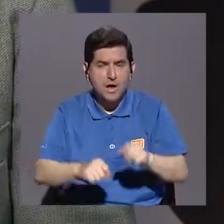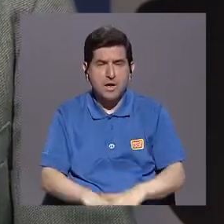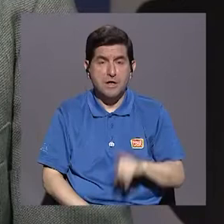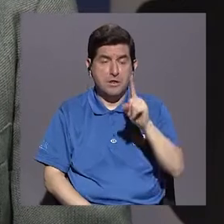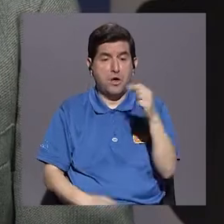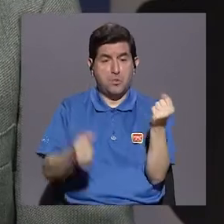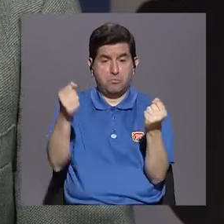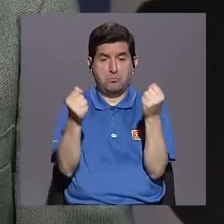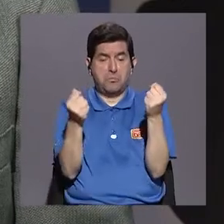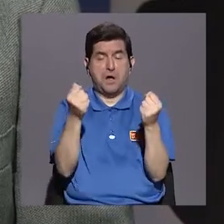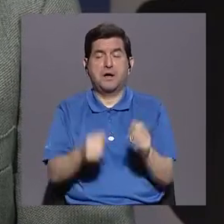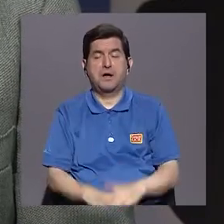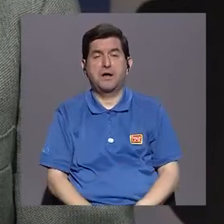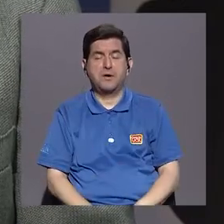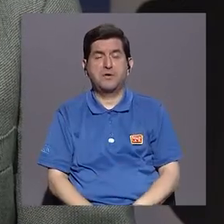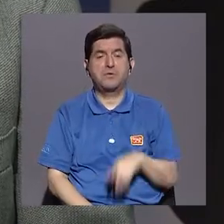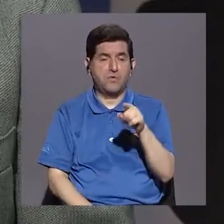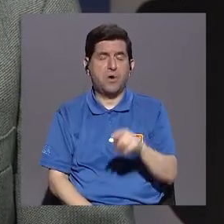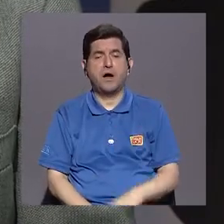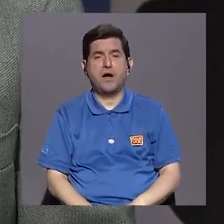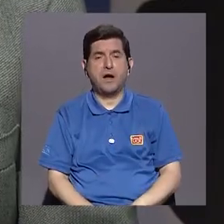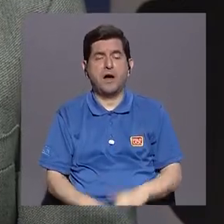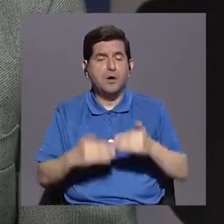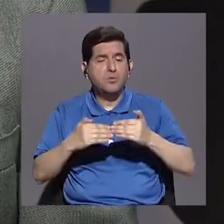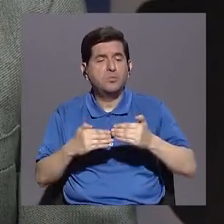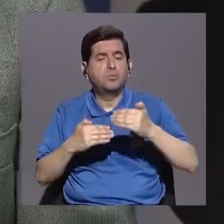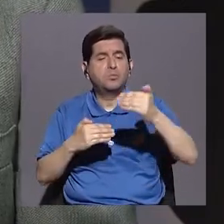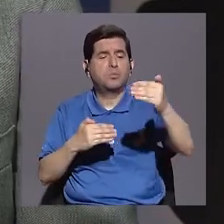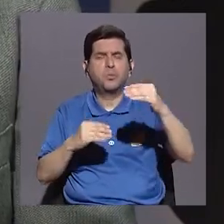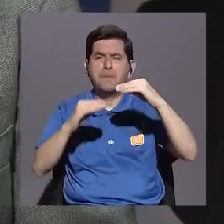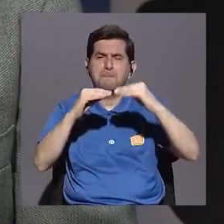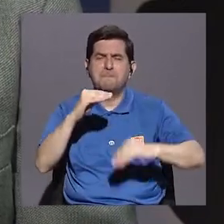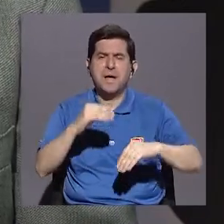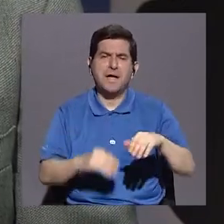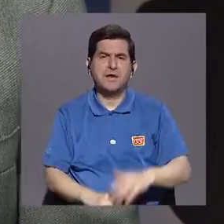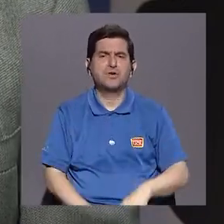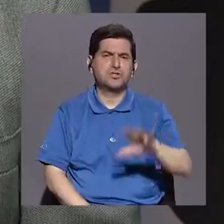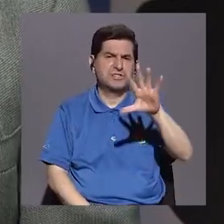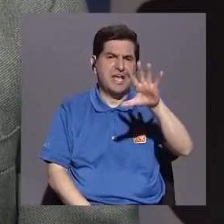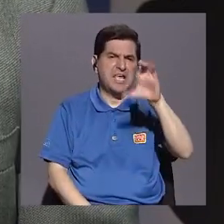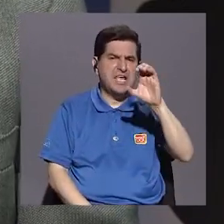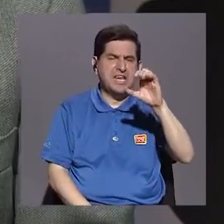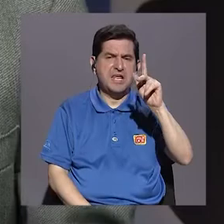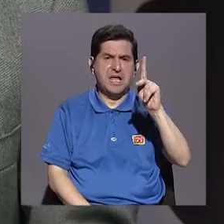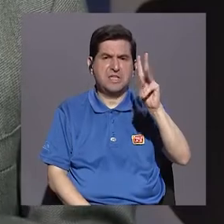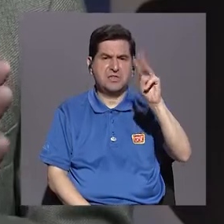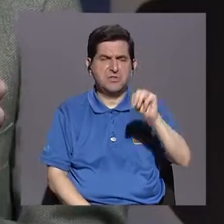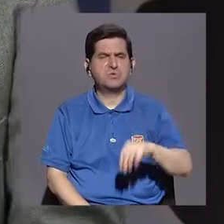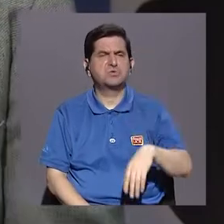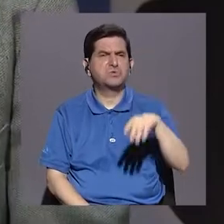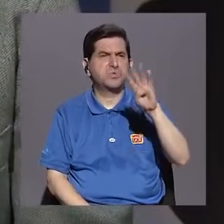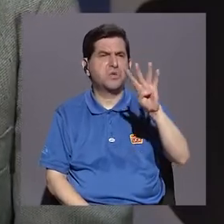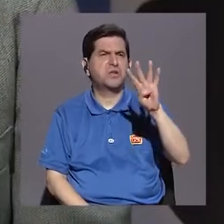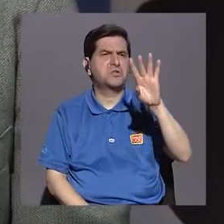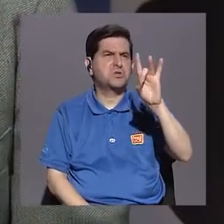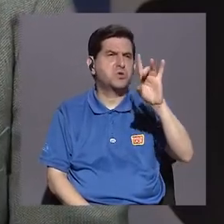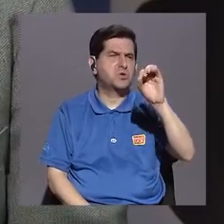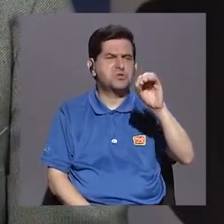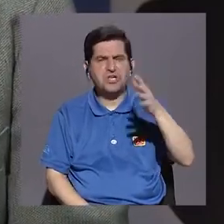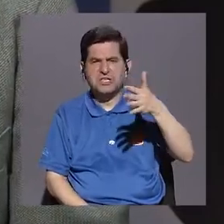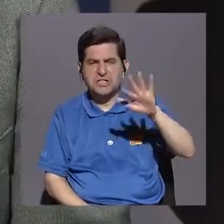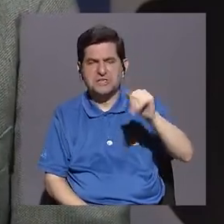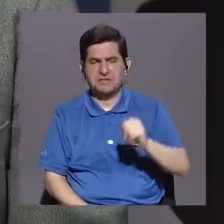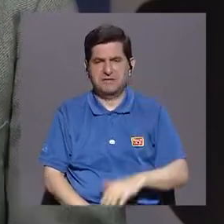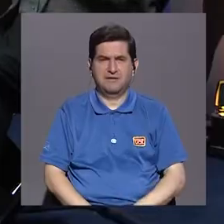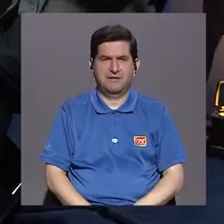auto de ese tipo puede tener una autonomía de un poquito menos de 500 kilómetros 480 y algo no recuerdo el